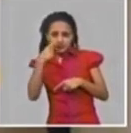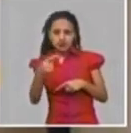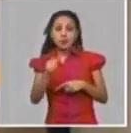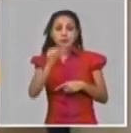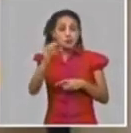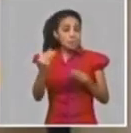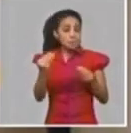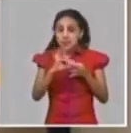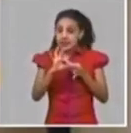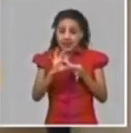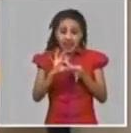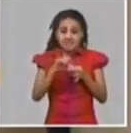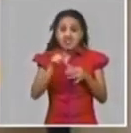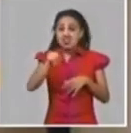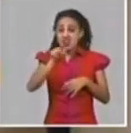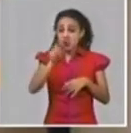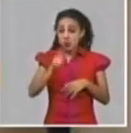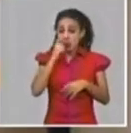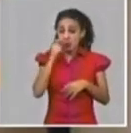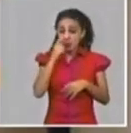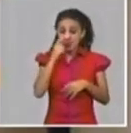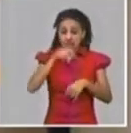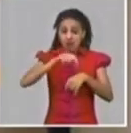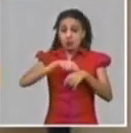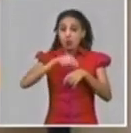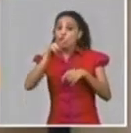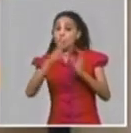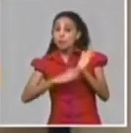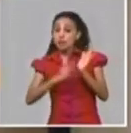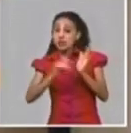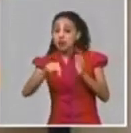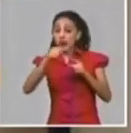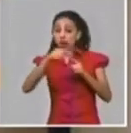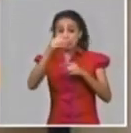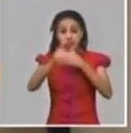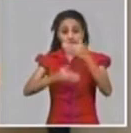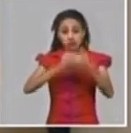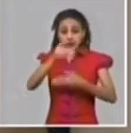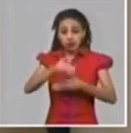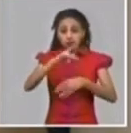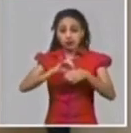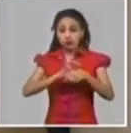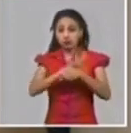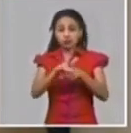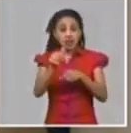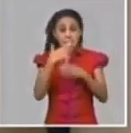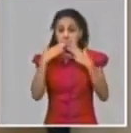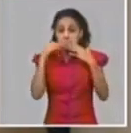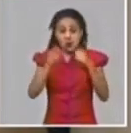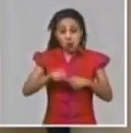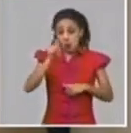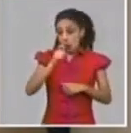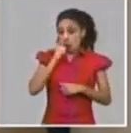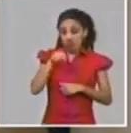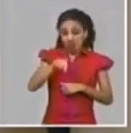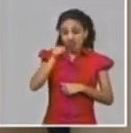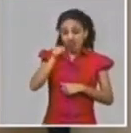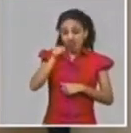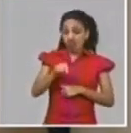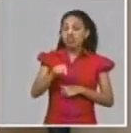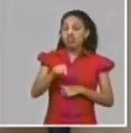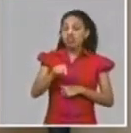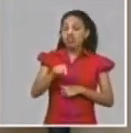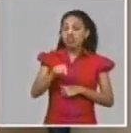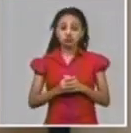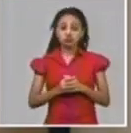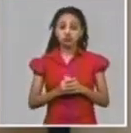que tuvimos durante estos 2 meses de tratamiento a los pacientes infectados por la